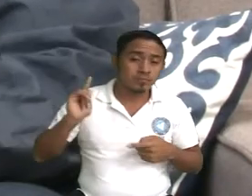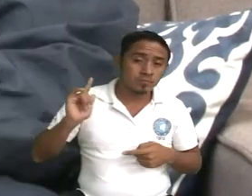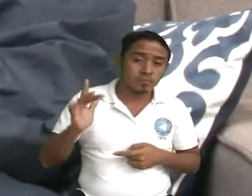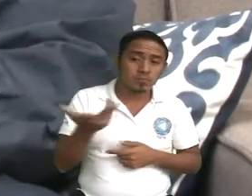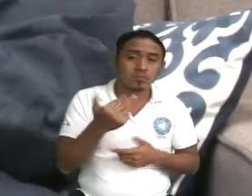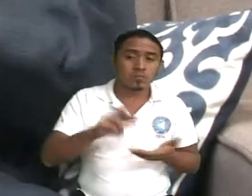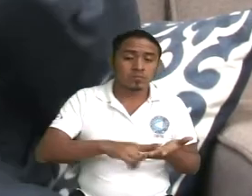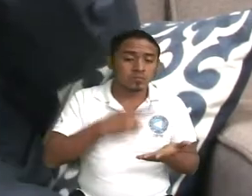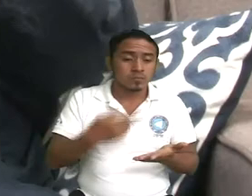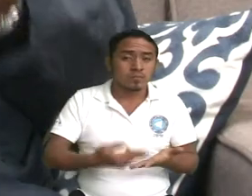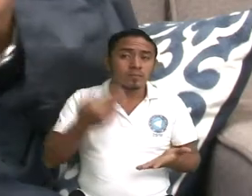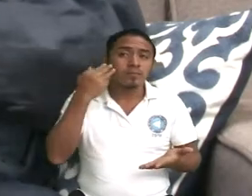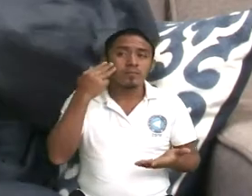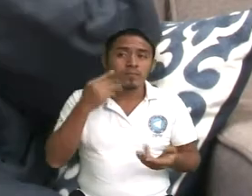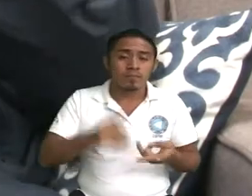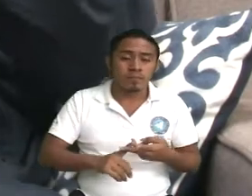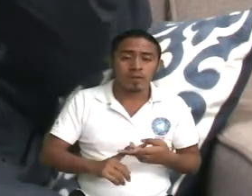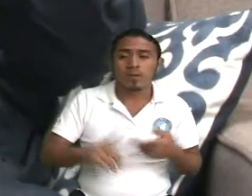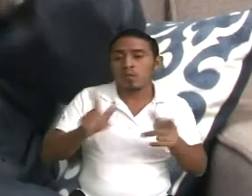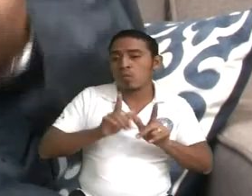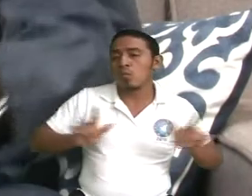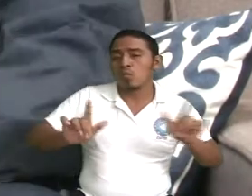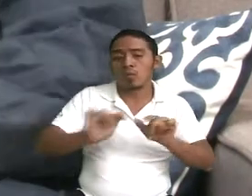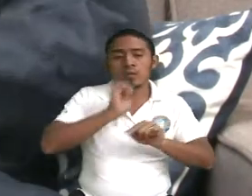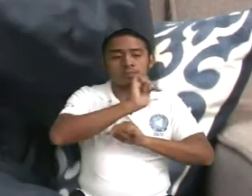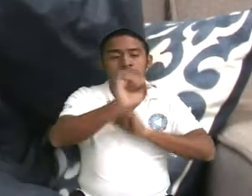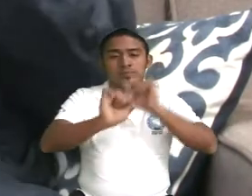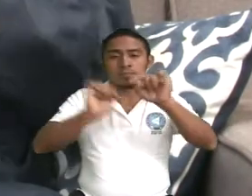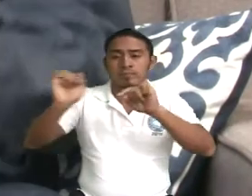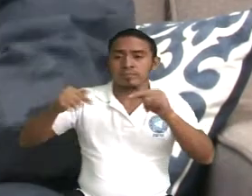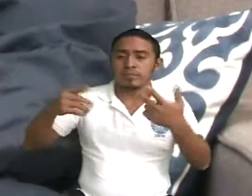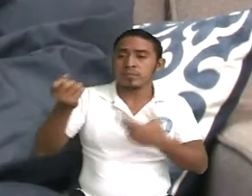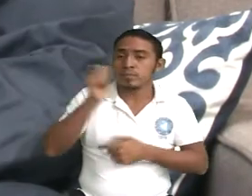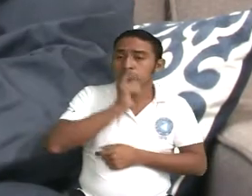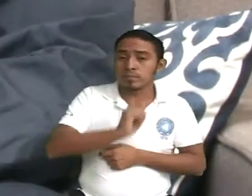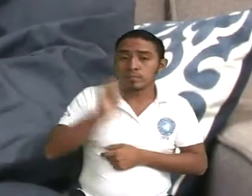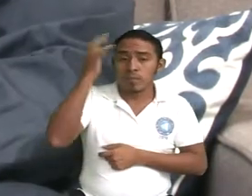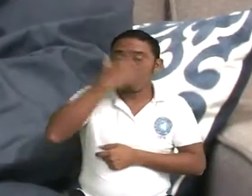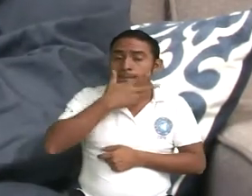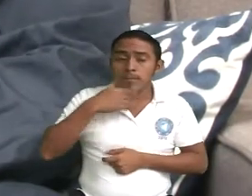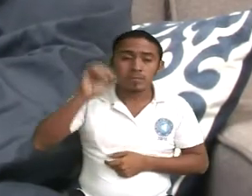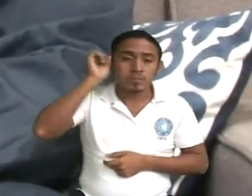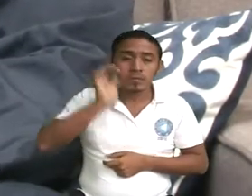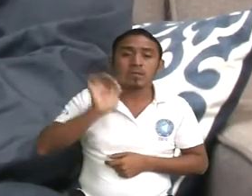mamá, los sitios, los restaurantes, atractivos turísticos,